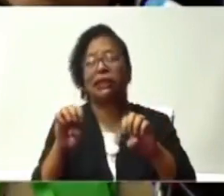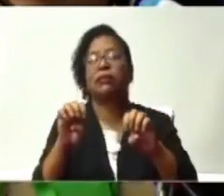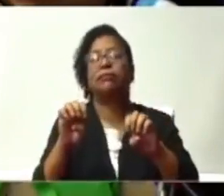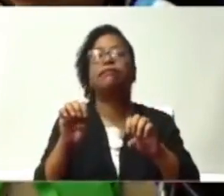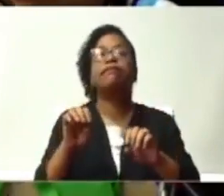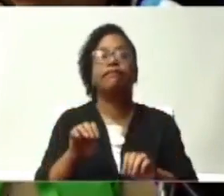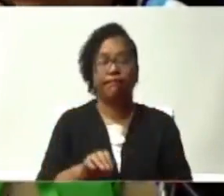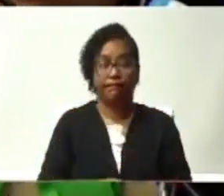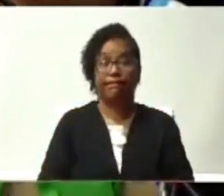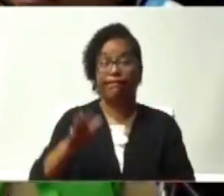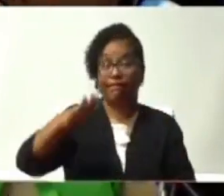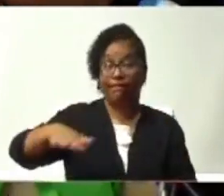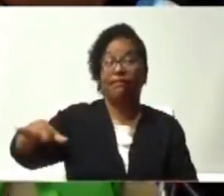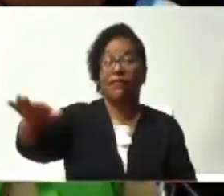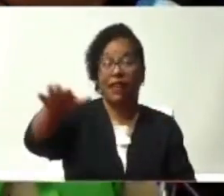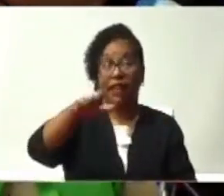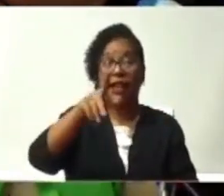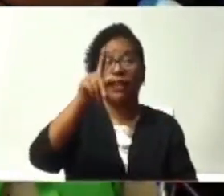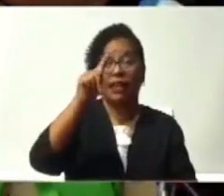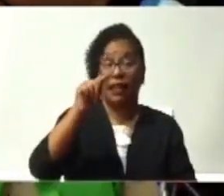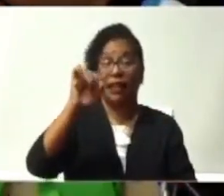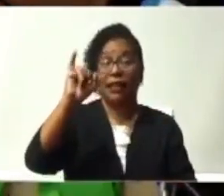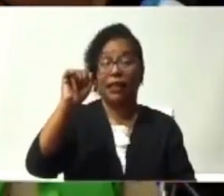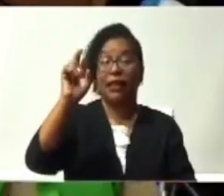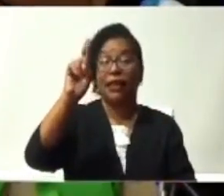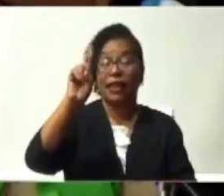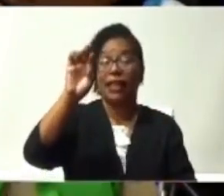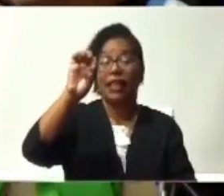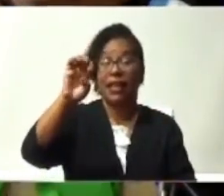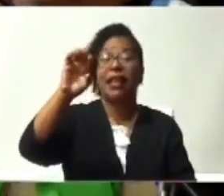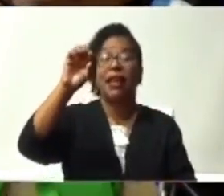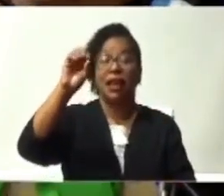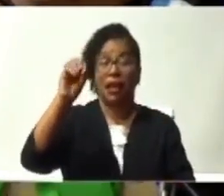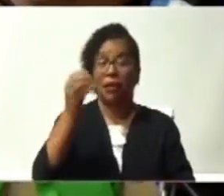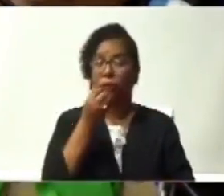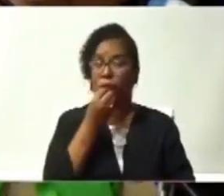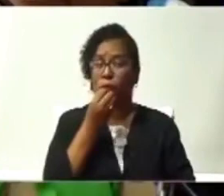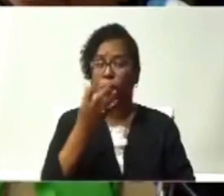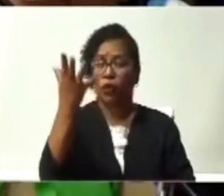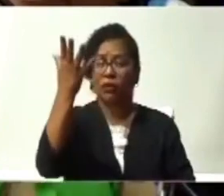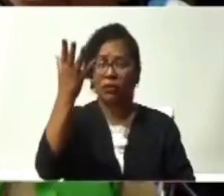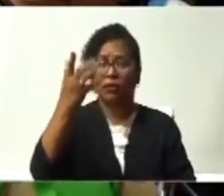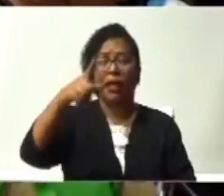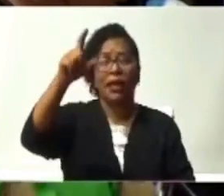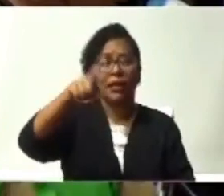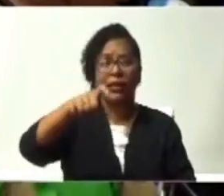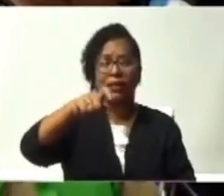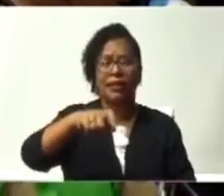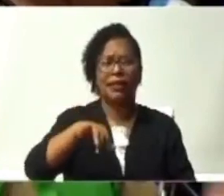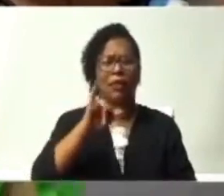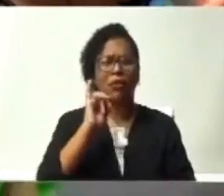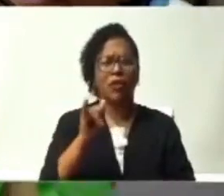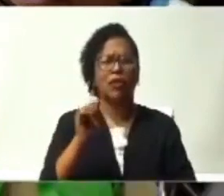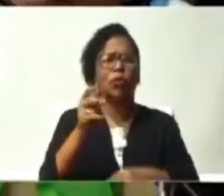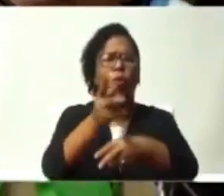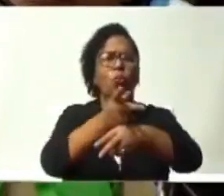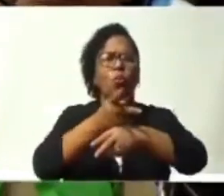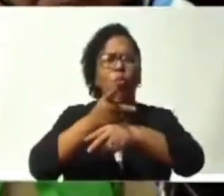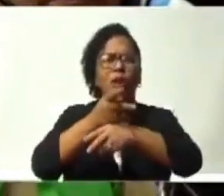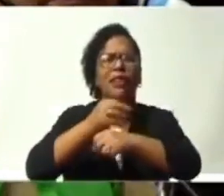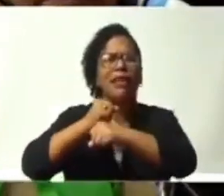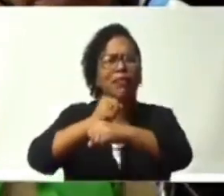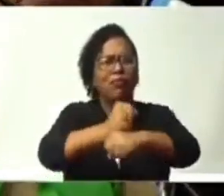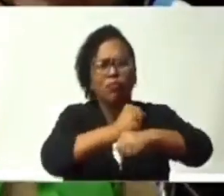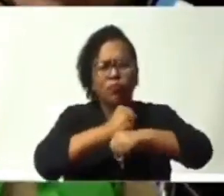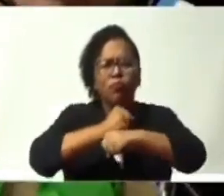comunidad envidiable que necesita ser preservada por la República Dominicana, que necesita ser preservada por el